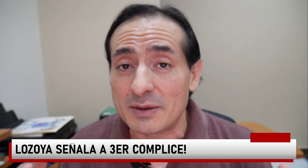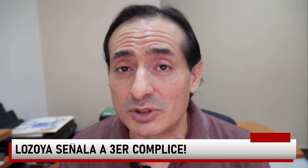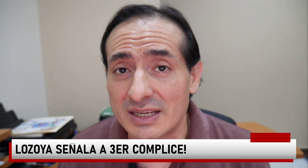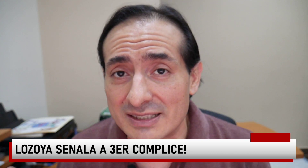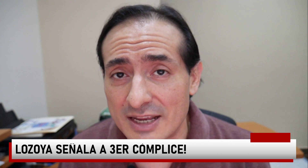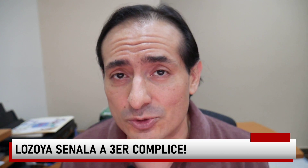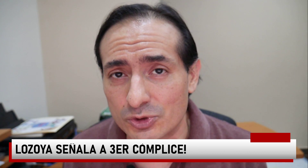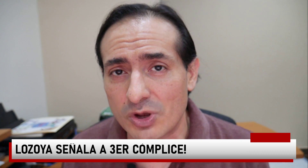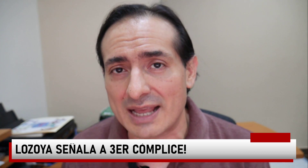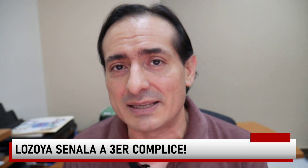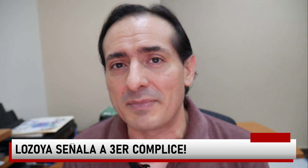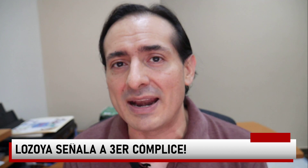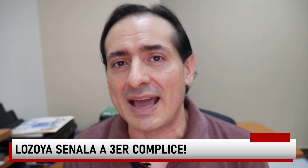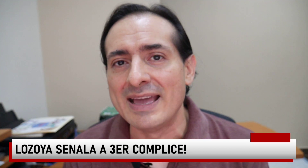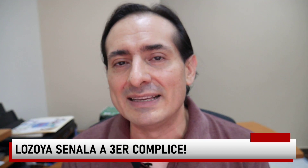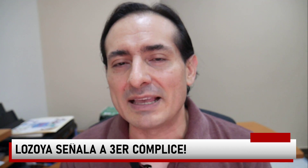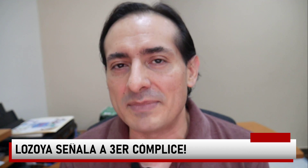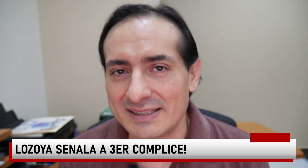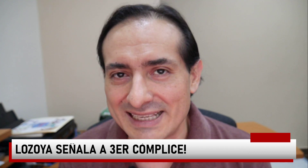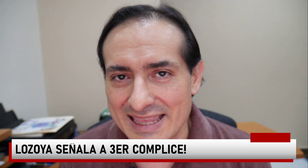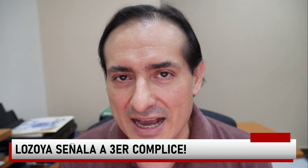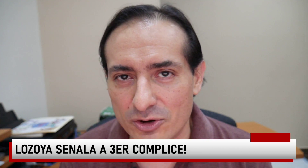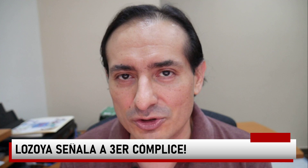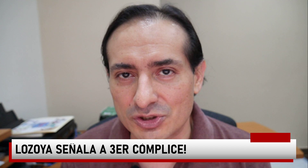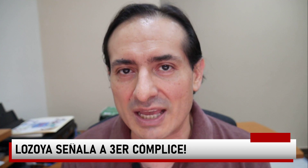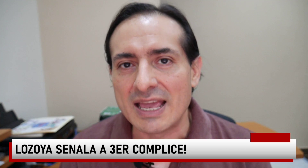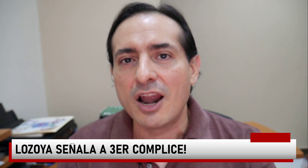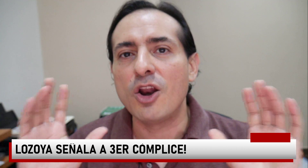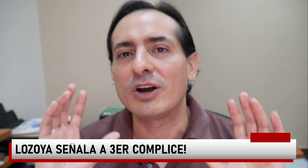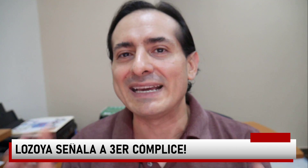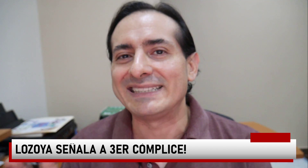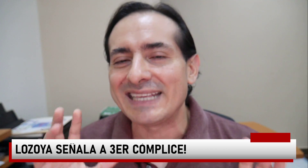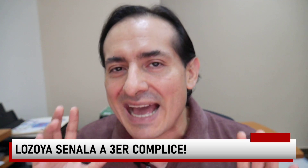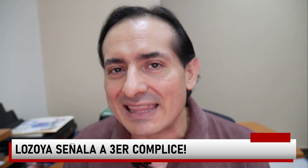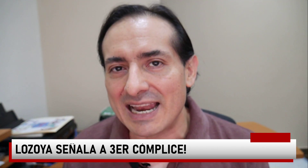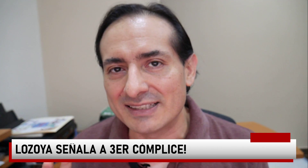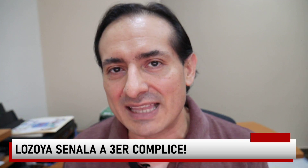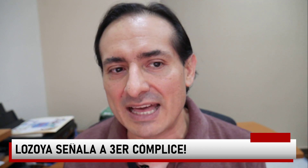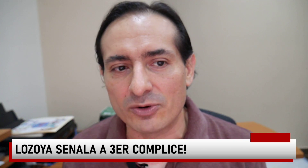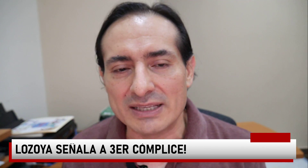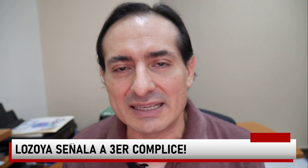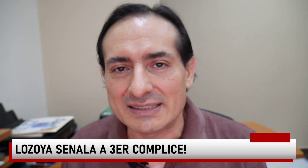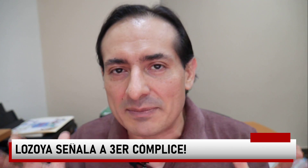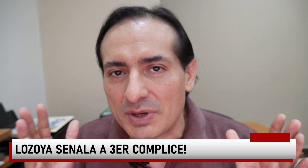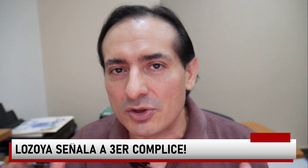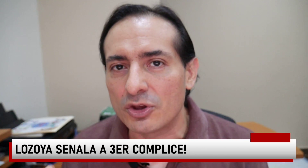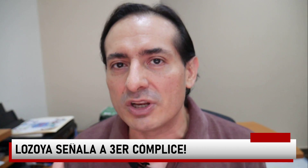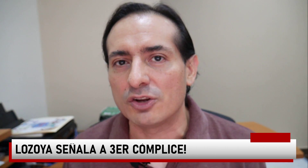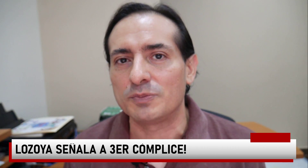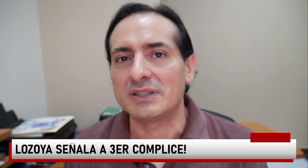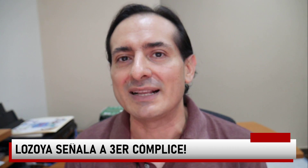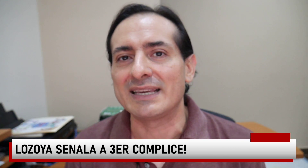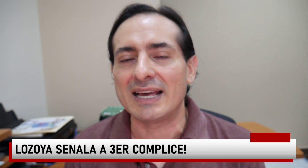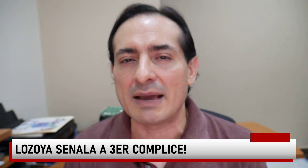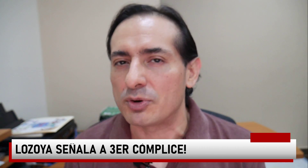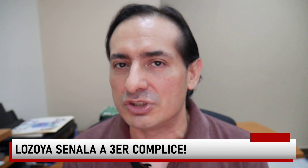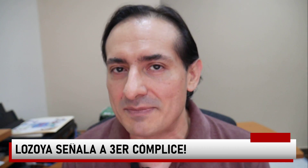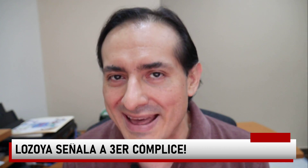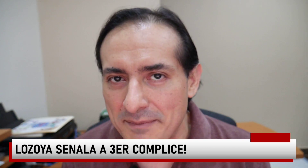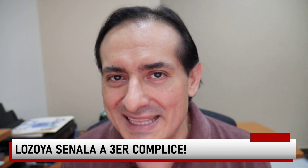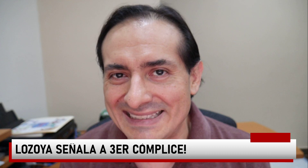y esperemos que en el transcurso de la semana también se dé a conocer. Lo que se ha adelantado es que este periodo en el hospital será